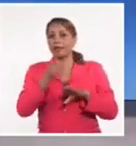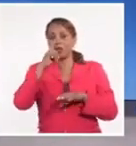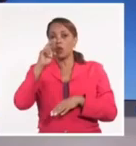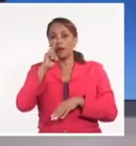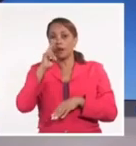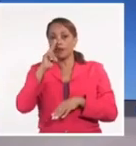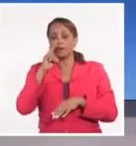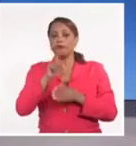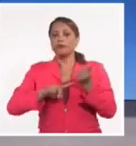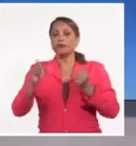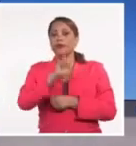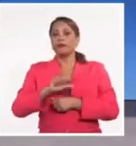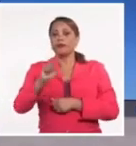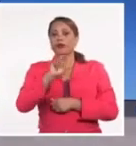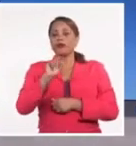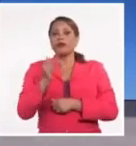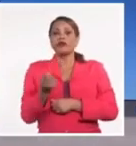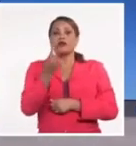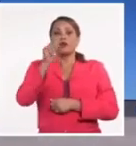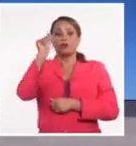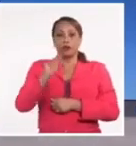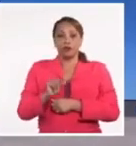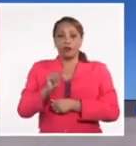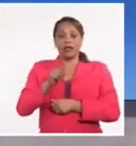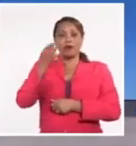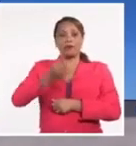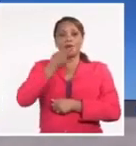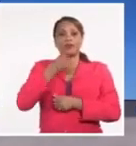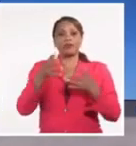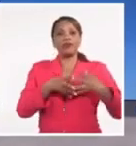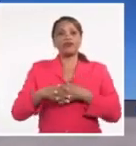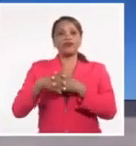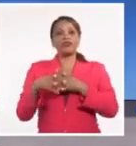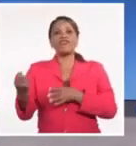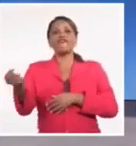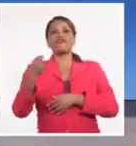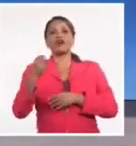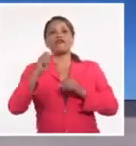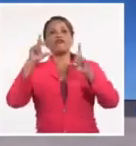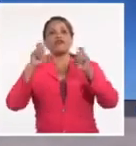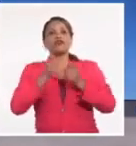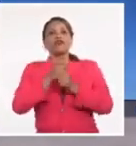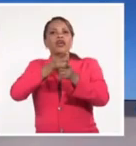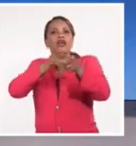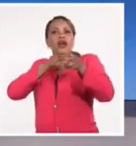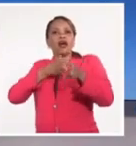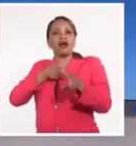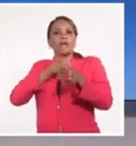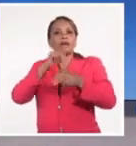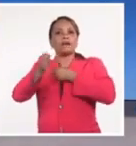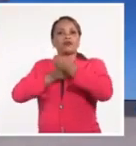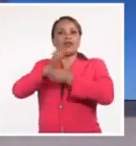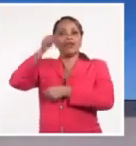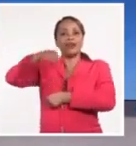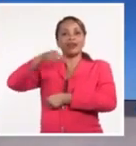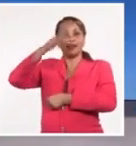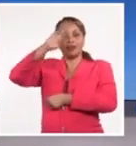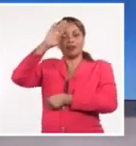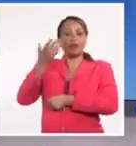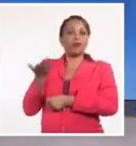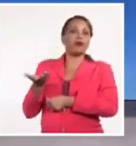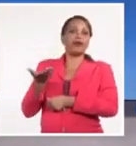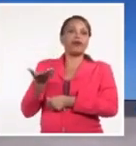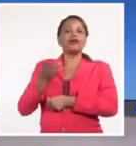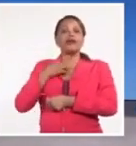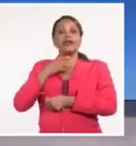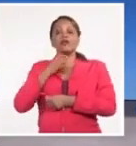Camagüey, una de las autoras explicó que desde Estados Unidos enviaron fotos de armas, armas para usarlas aquí. Bueno, resulta que nuestros